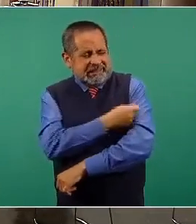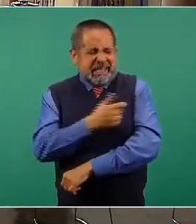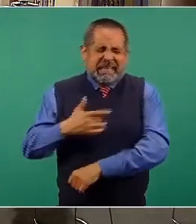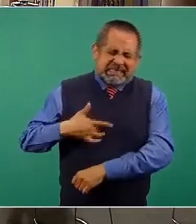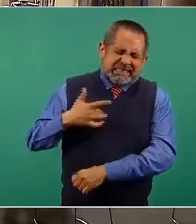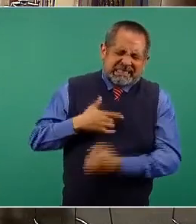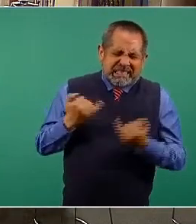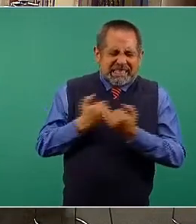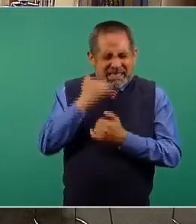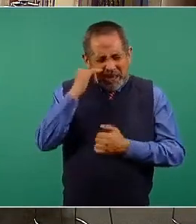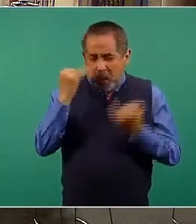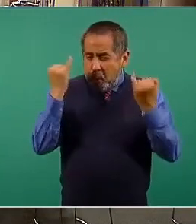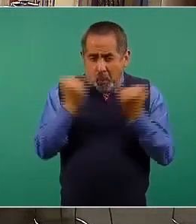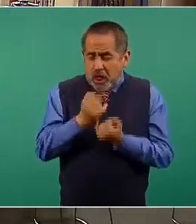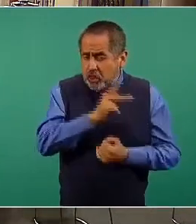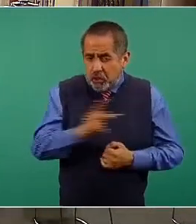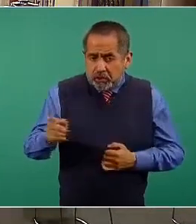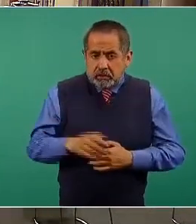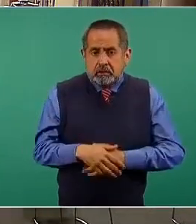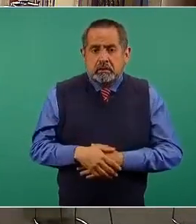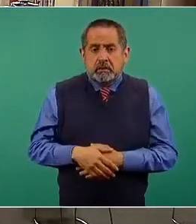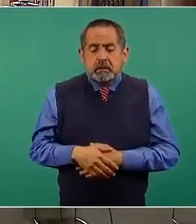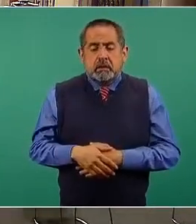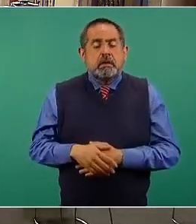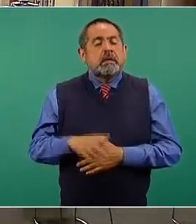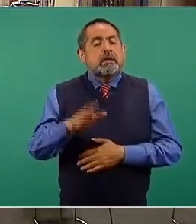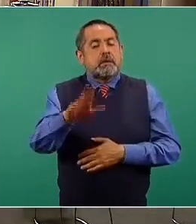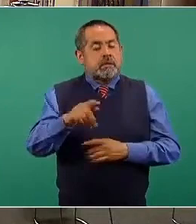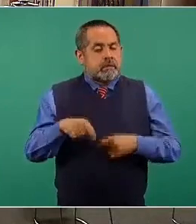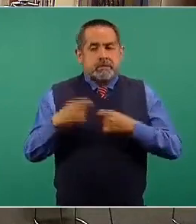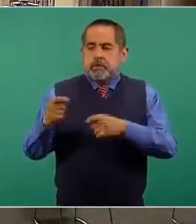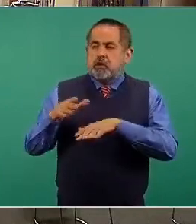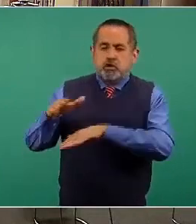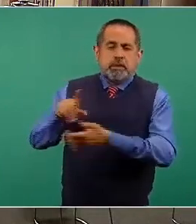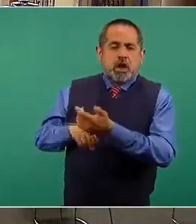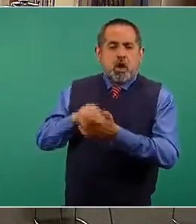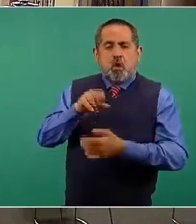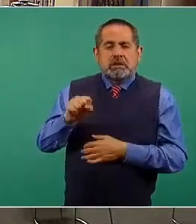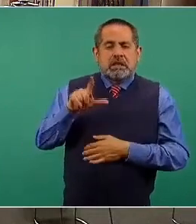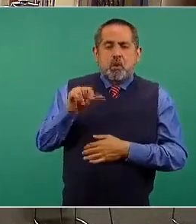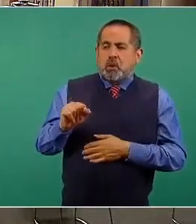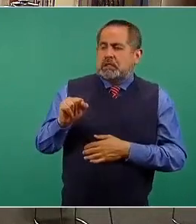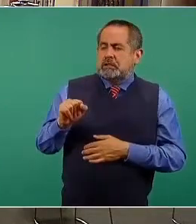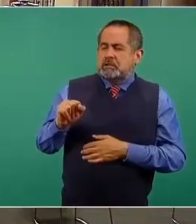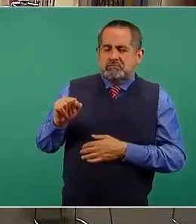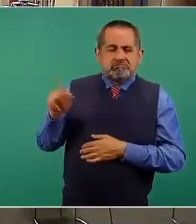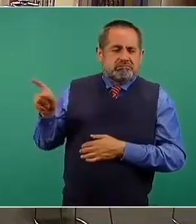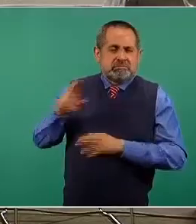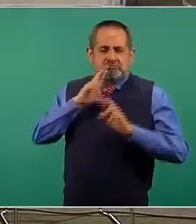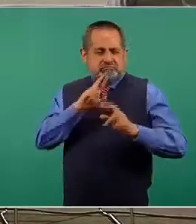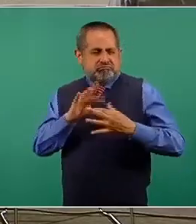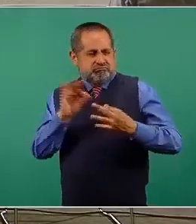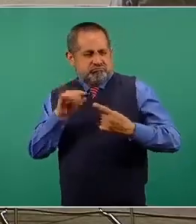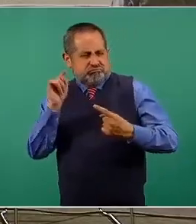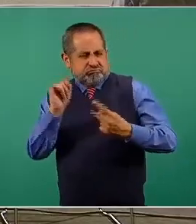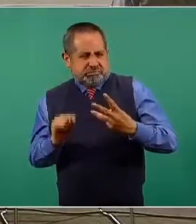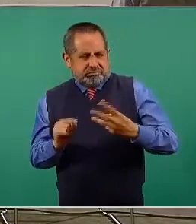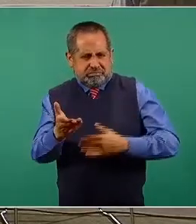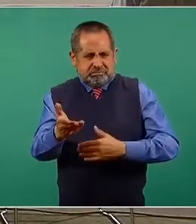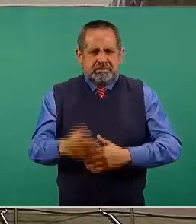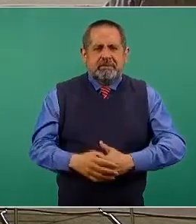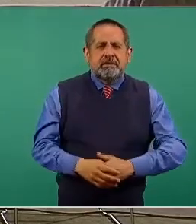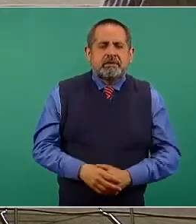aplicadas. Gracias. Gracias. Del componente de vacunación le pediría al doctor José Luis Salomía Segarra si nos ayuda con la puntualización.